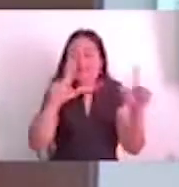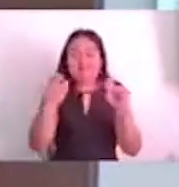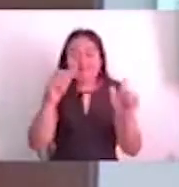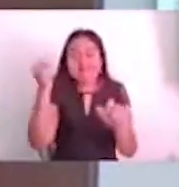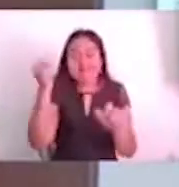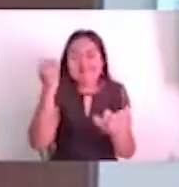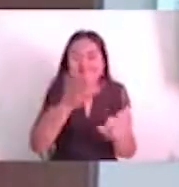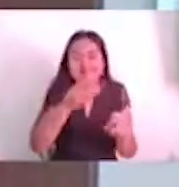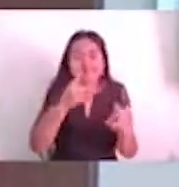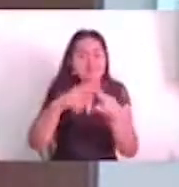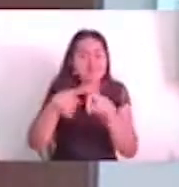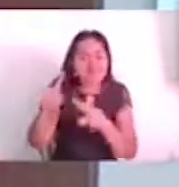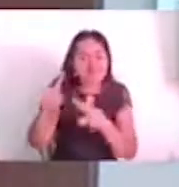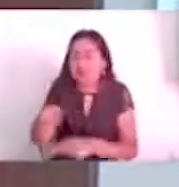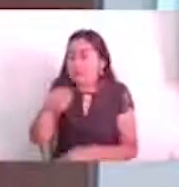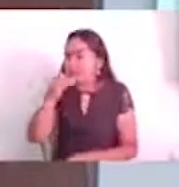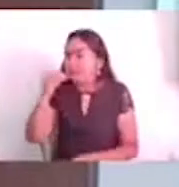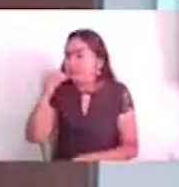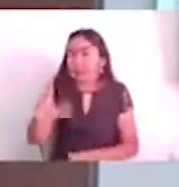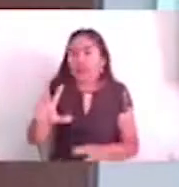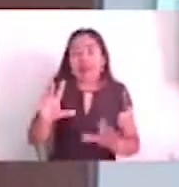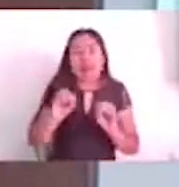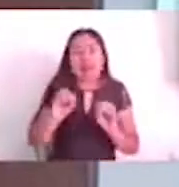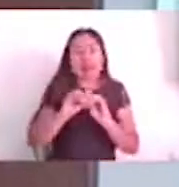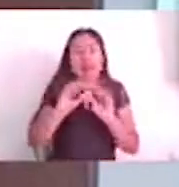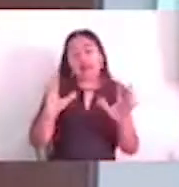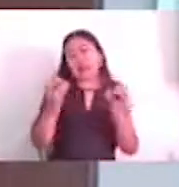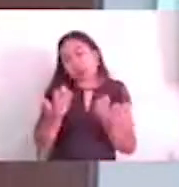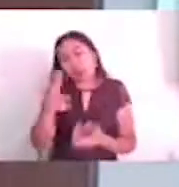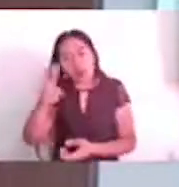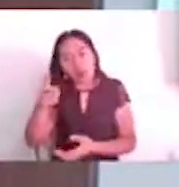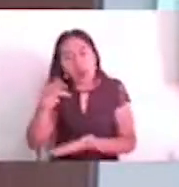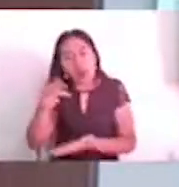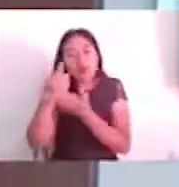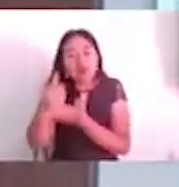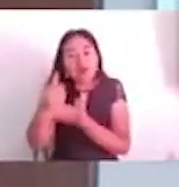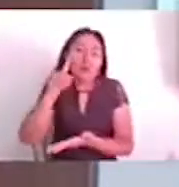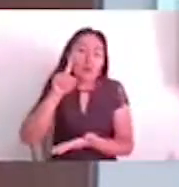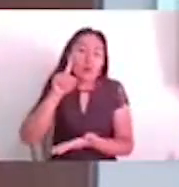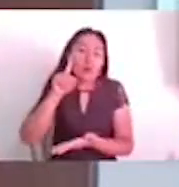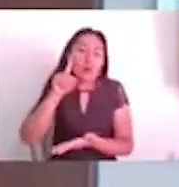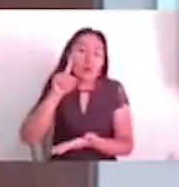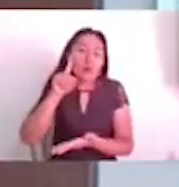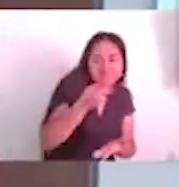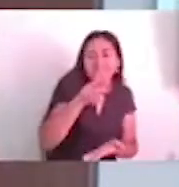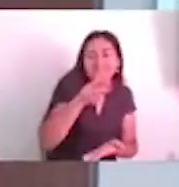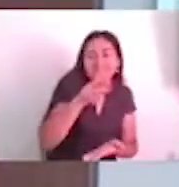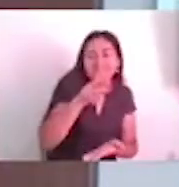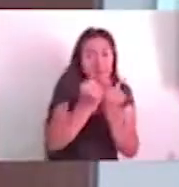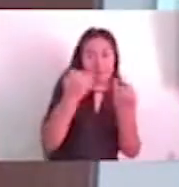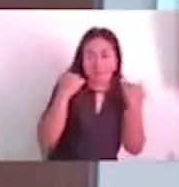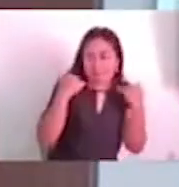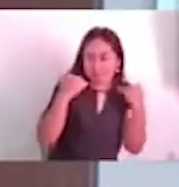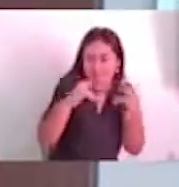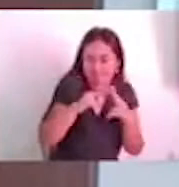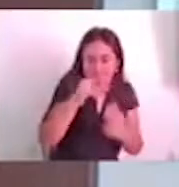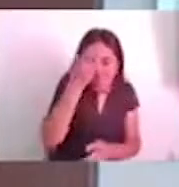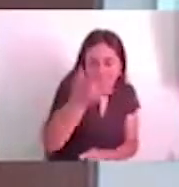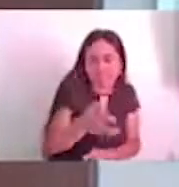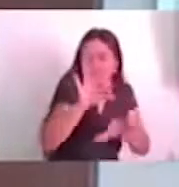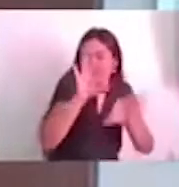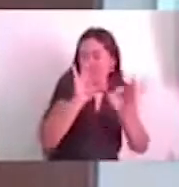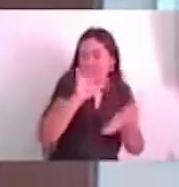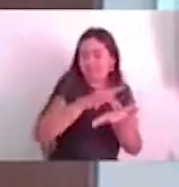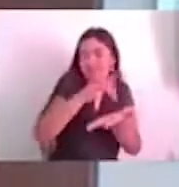a todos, tanto oyentes como sordos. Felicidades, doctor Eduardo Merlo, por su trabajo e investigación. Soy originaria de